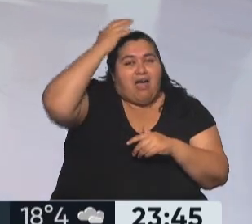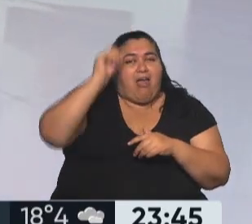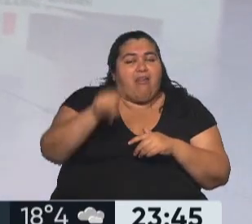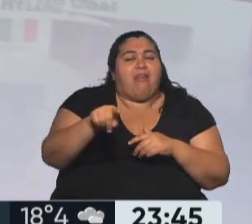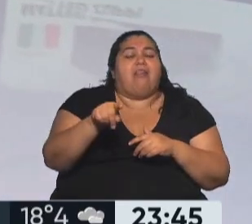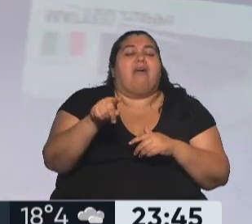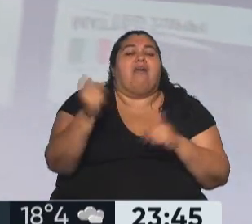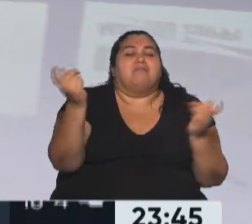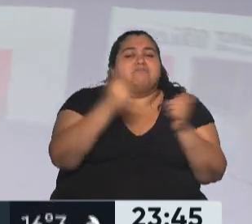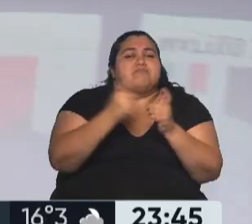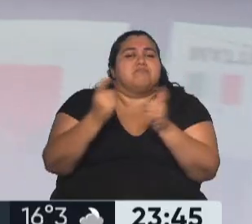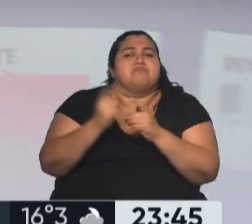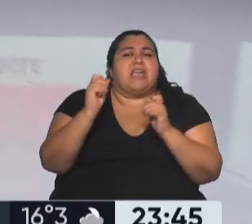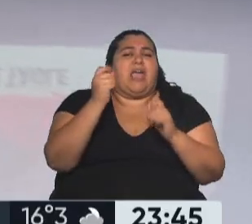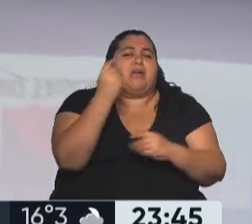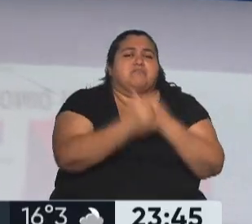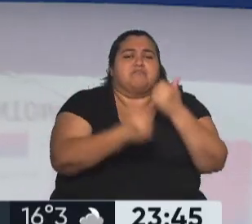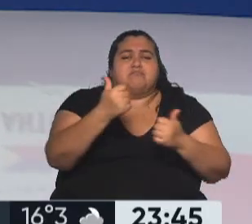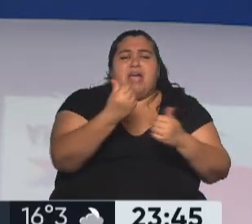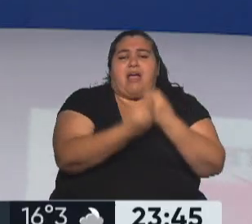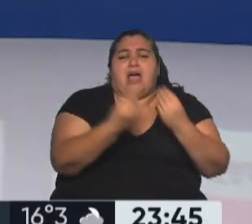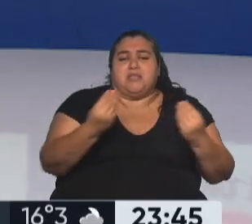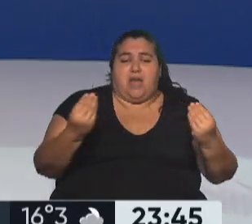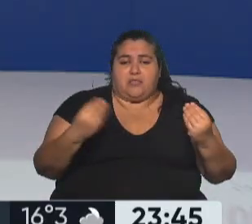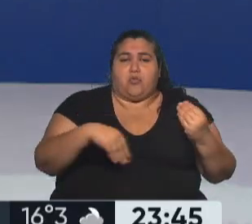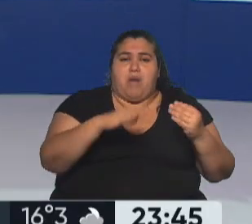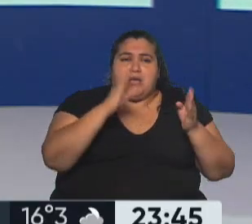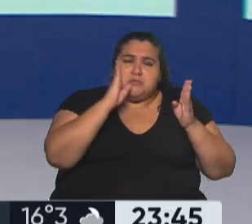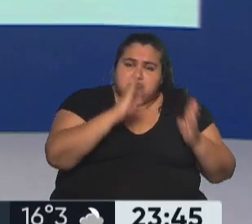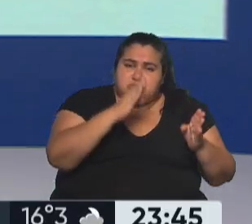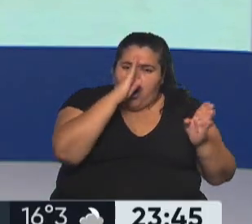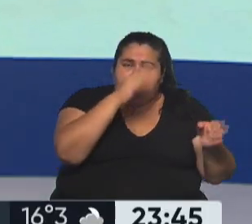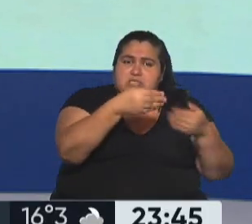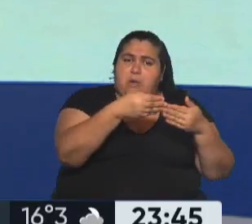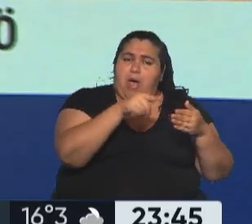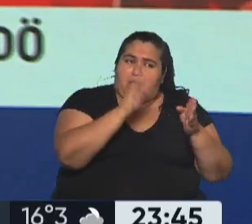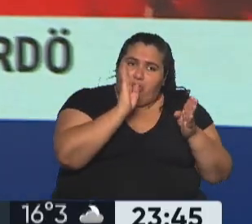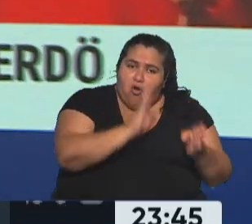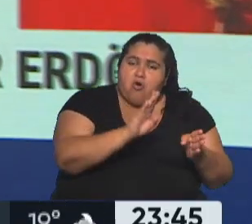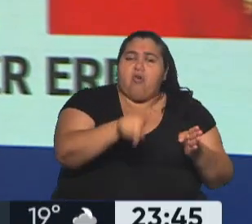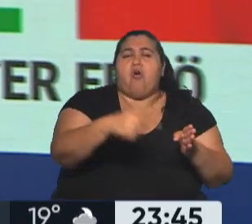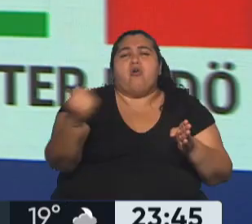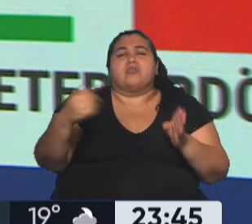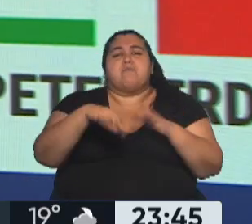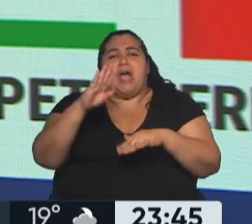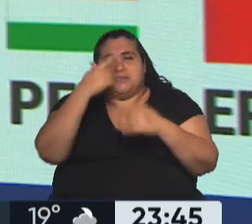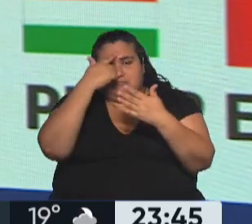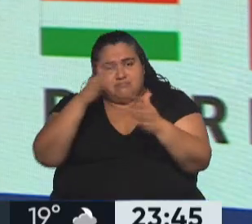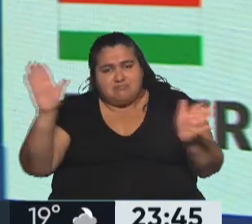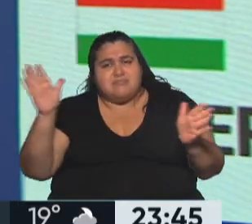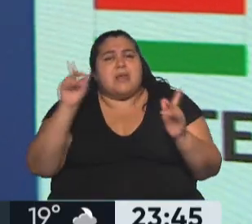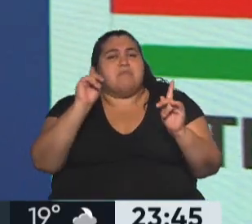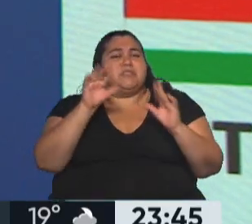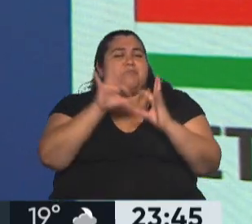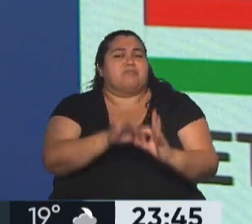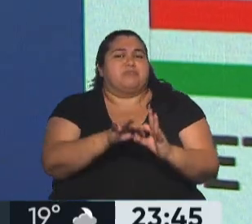posibles candidatos, algunos más conservadores, otros más siguiendo la línea del Papa Francisco. Exactamente, Dani. Recordemos que Bergoglio fue el